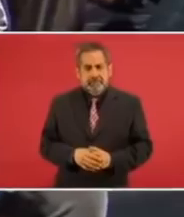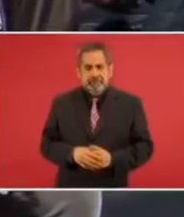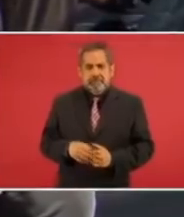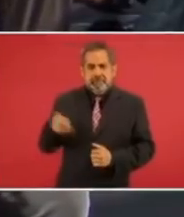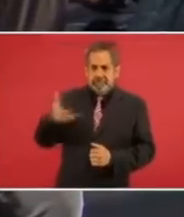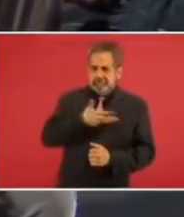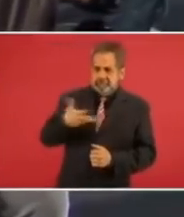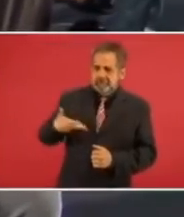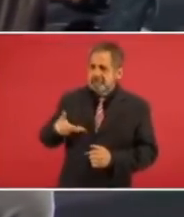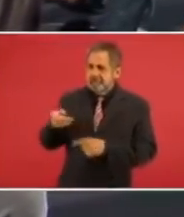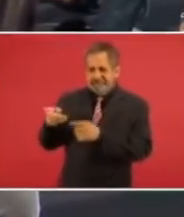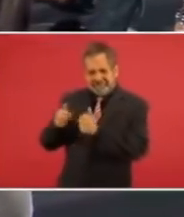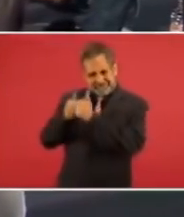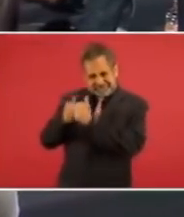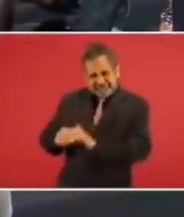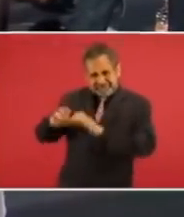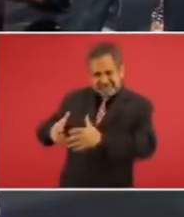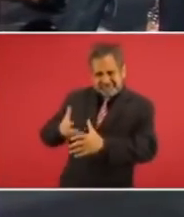guardado.